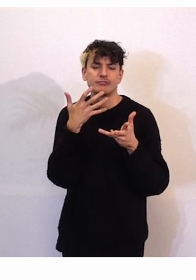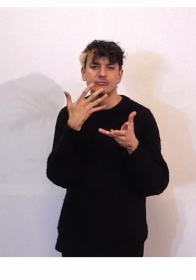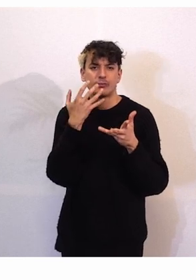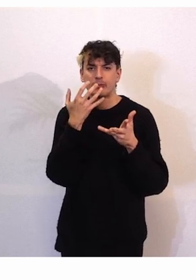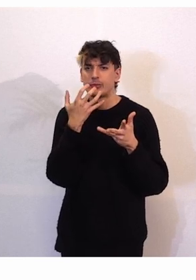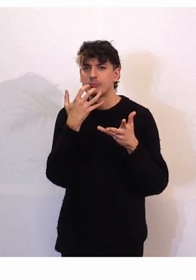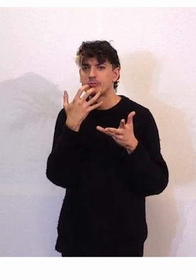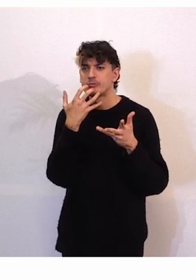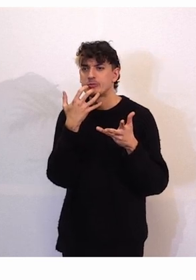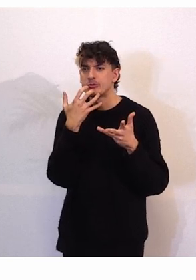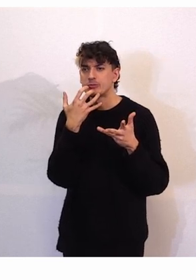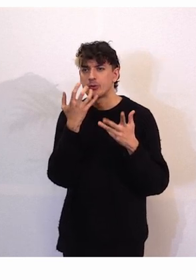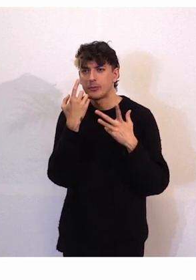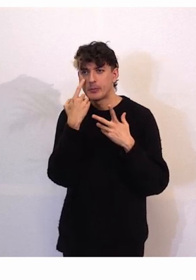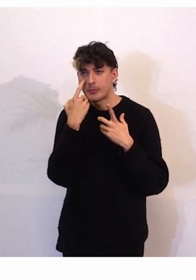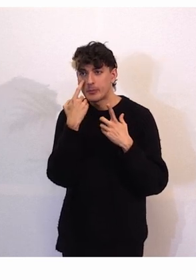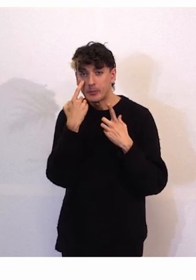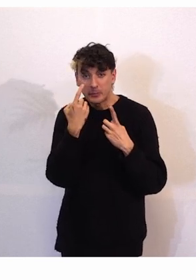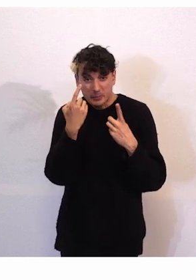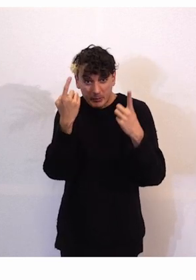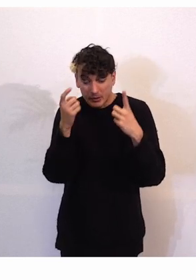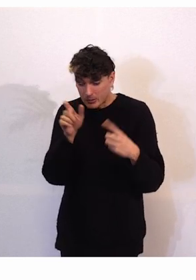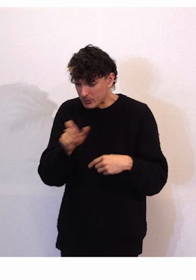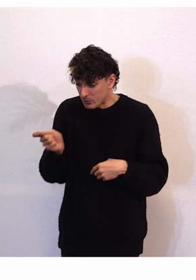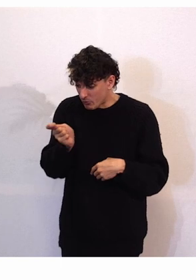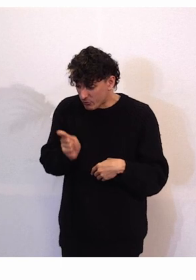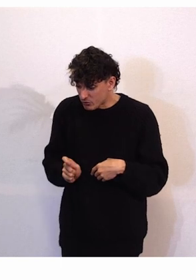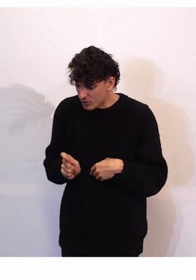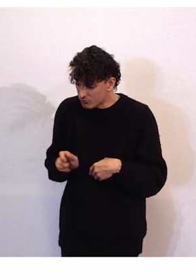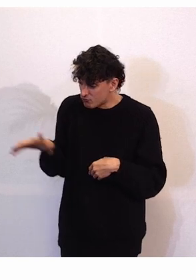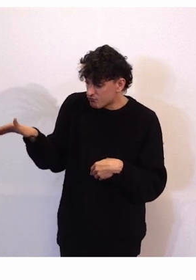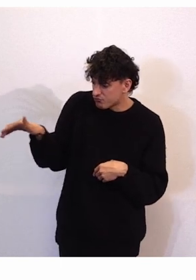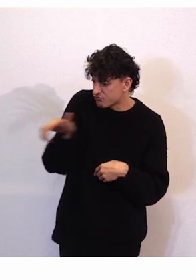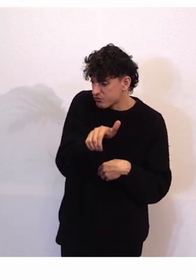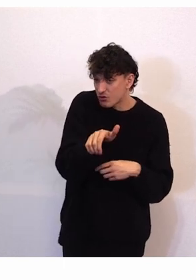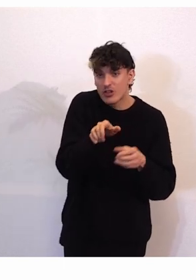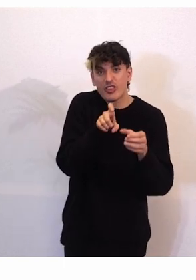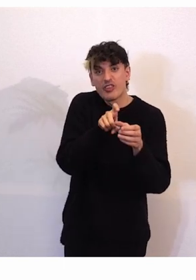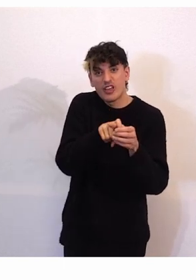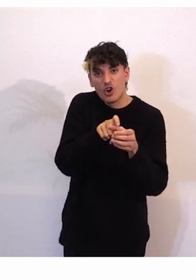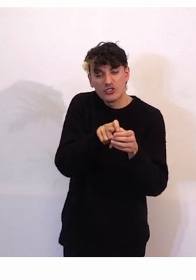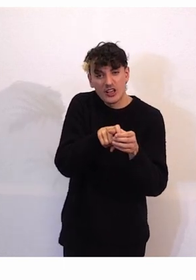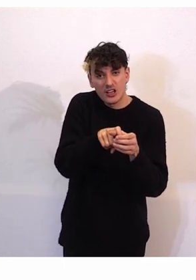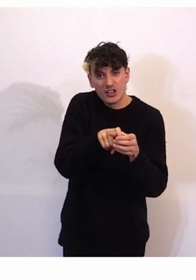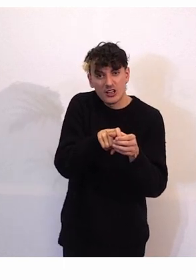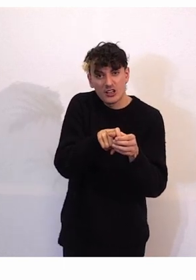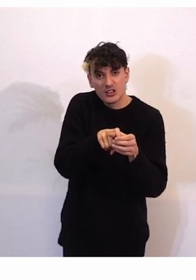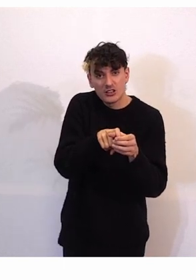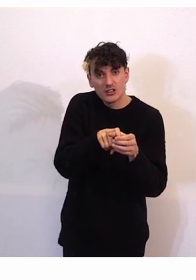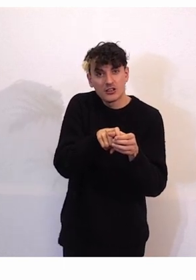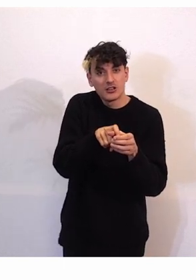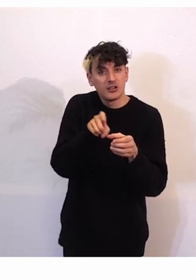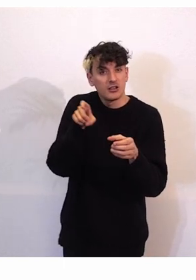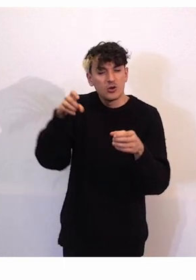llevaron profesionales a una discoteca, creo que como estaba todo tan oscuro y estaba con